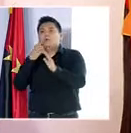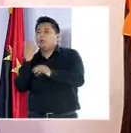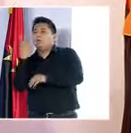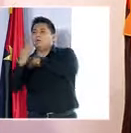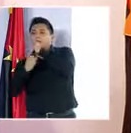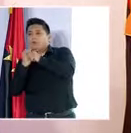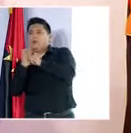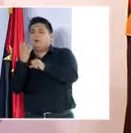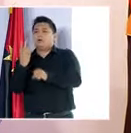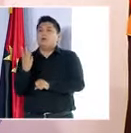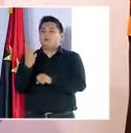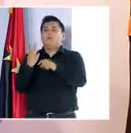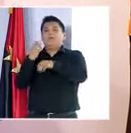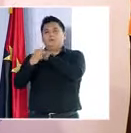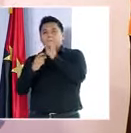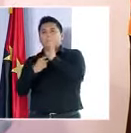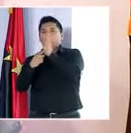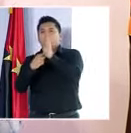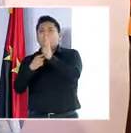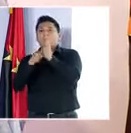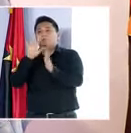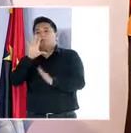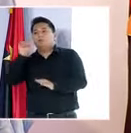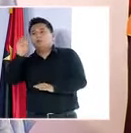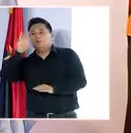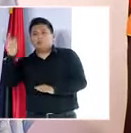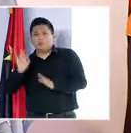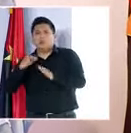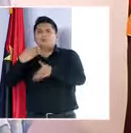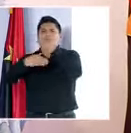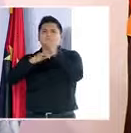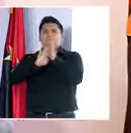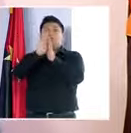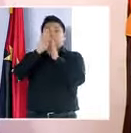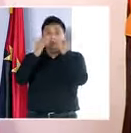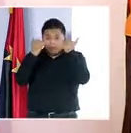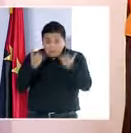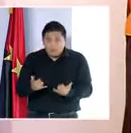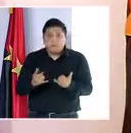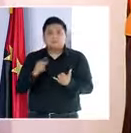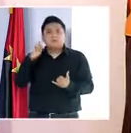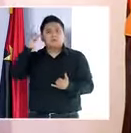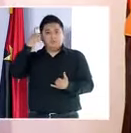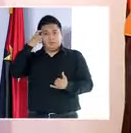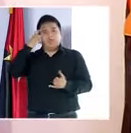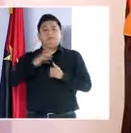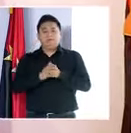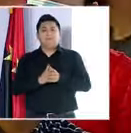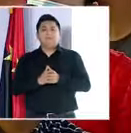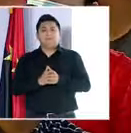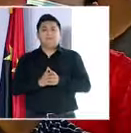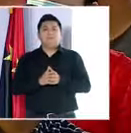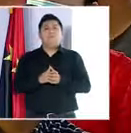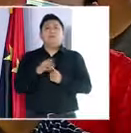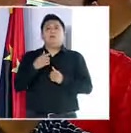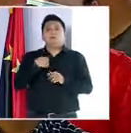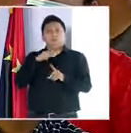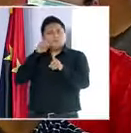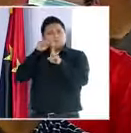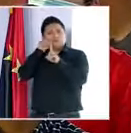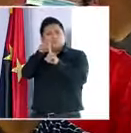al 51%. Este es un gobierno que se ha soportado en los